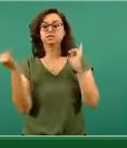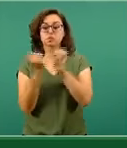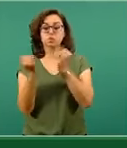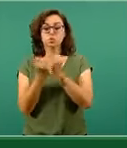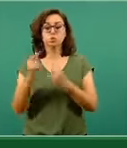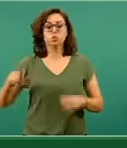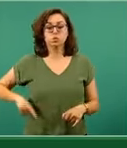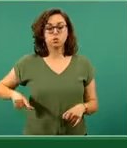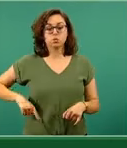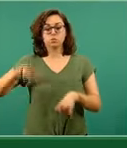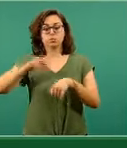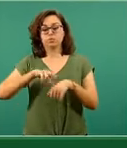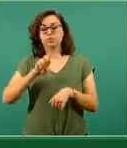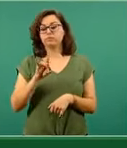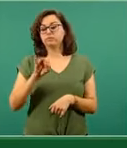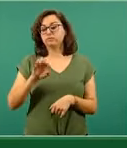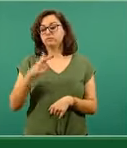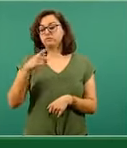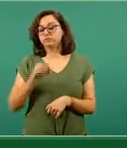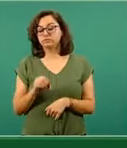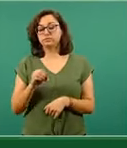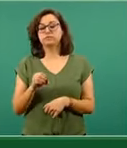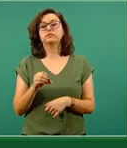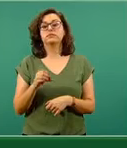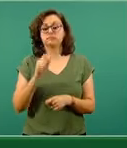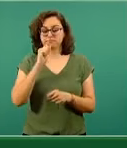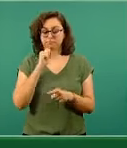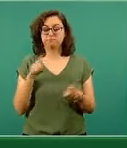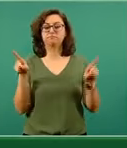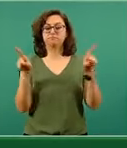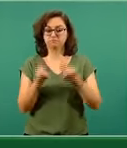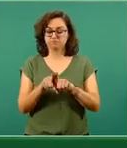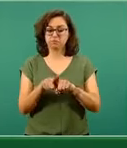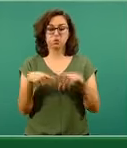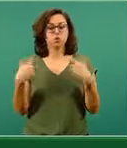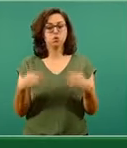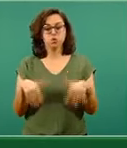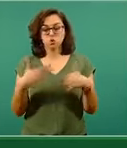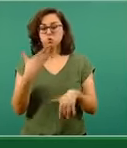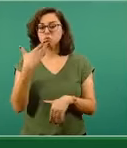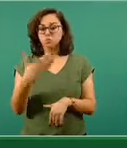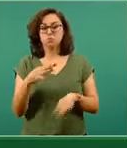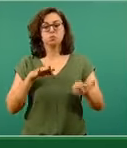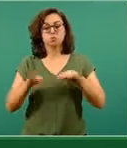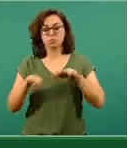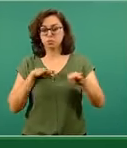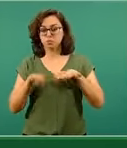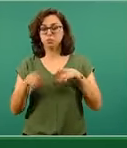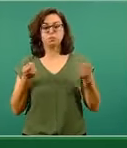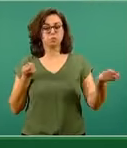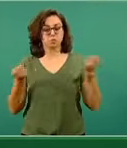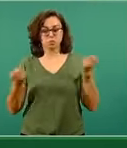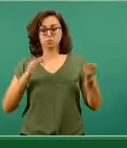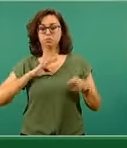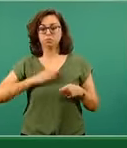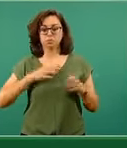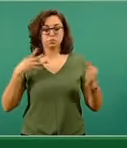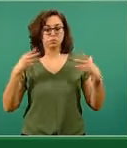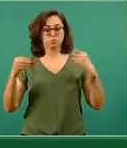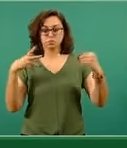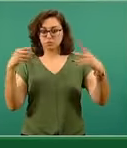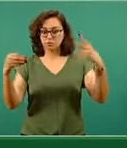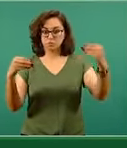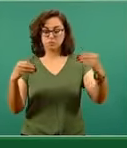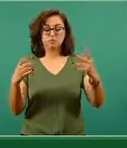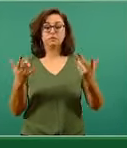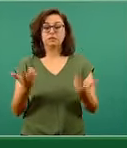gobernador Diego Sinué, que también ha hecho un espléndido trabajo en el manejo de la epidemia. Recordar que la epidemia no solamente es